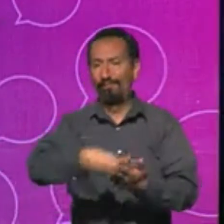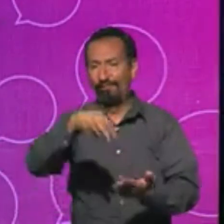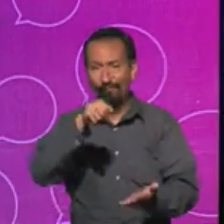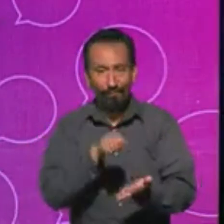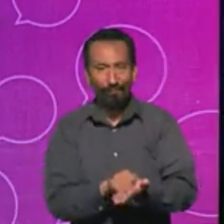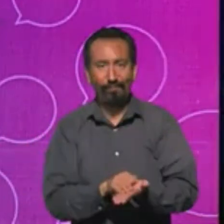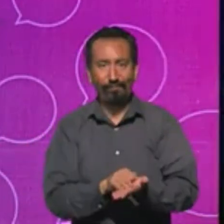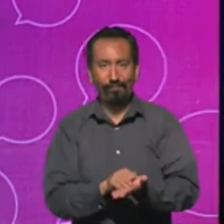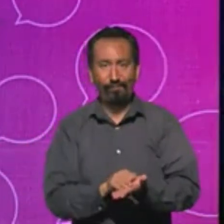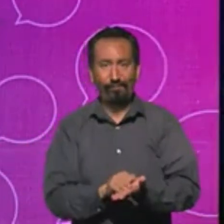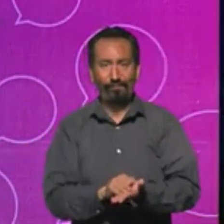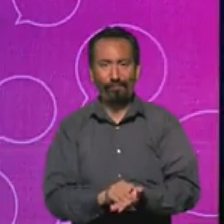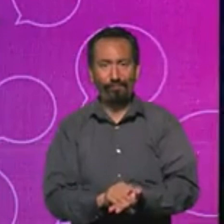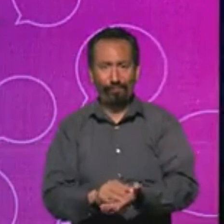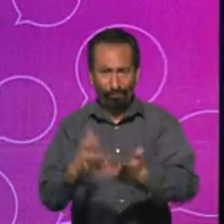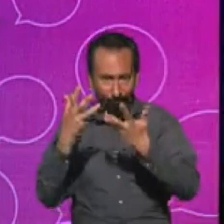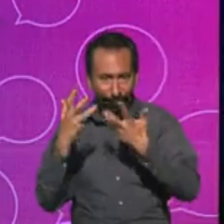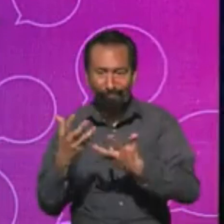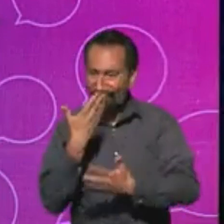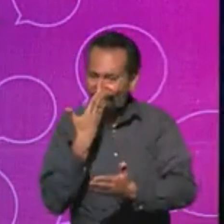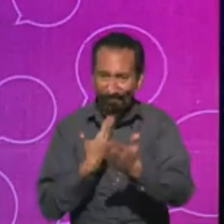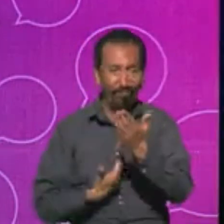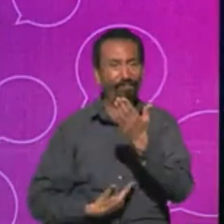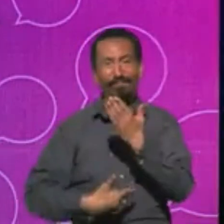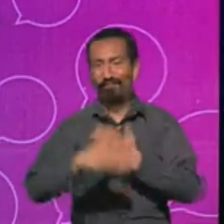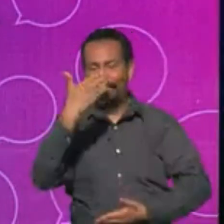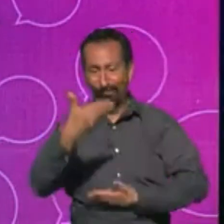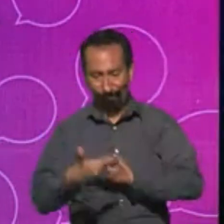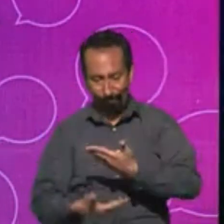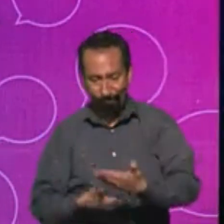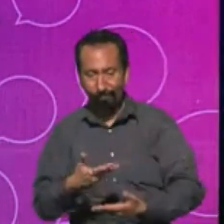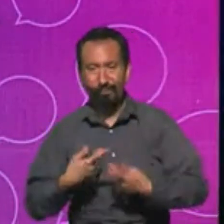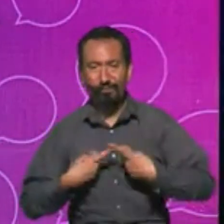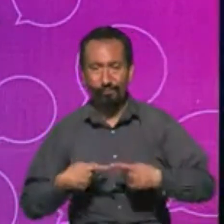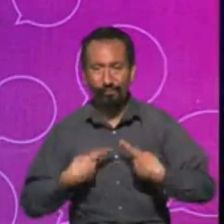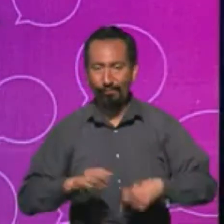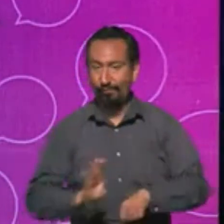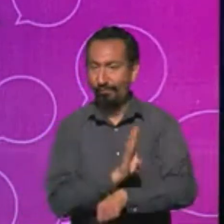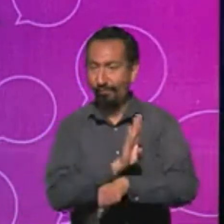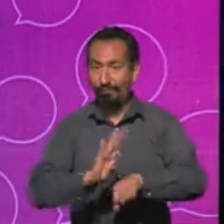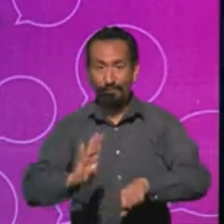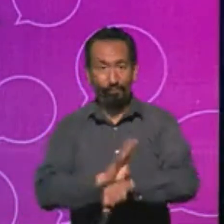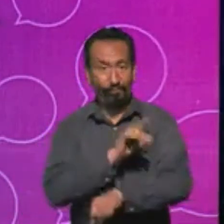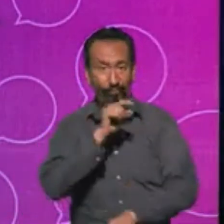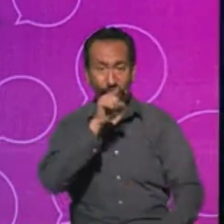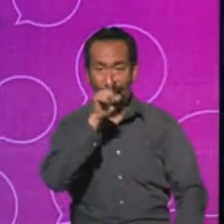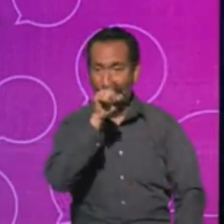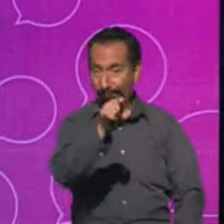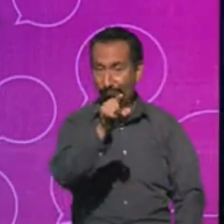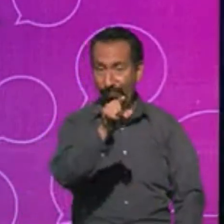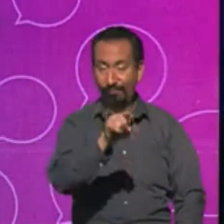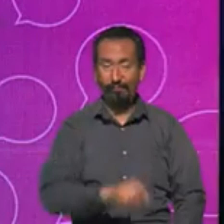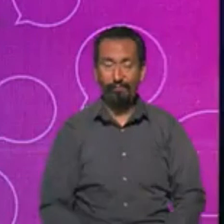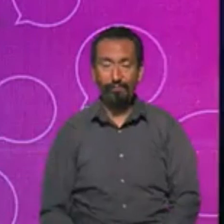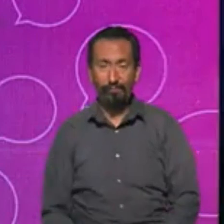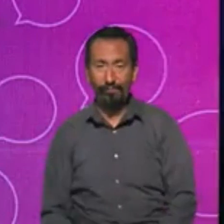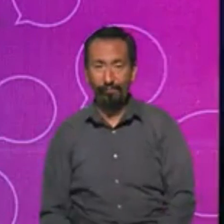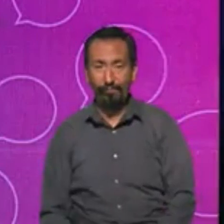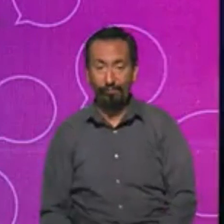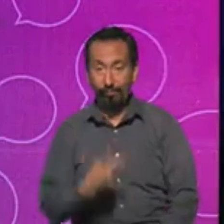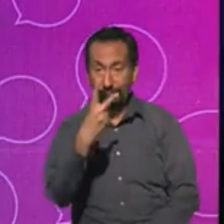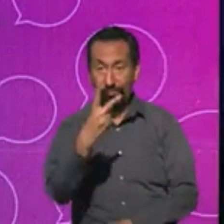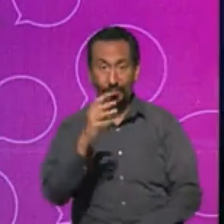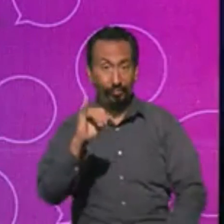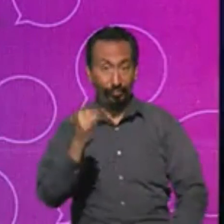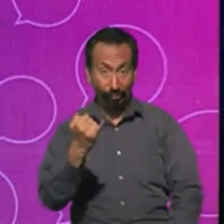deseo enorme de salir adelante y de servir a nuestra ciudad En beneficio de cada uno de los celayenses este 2 de